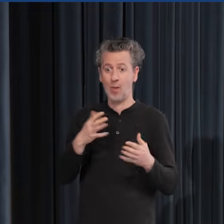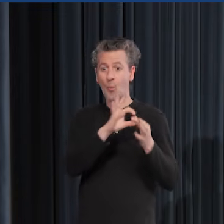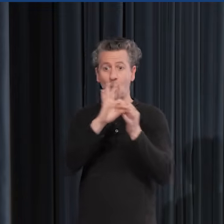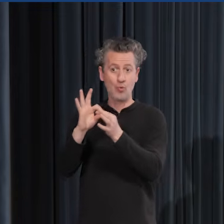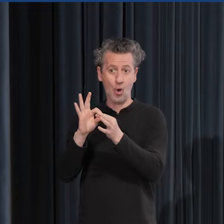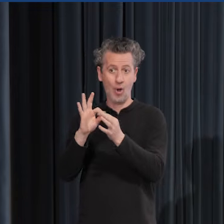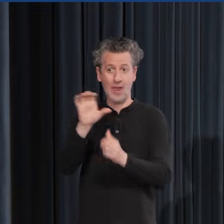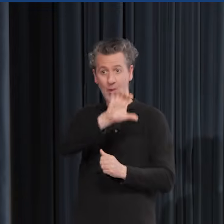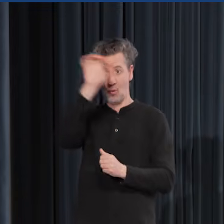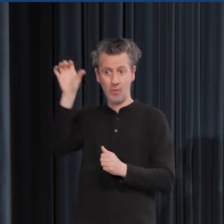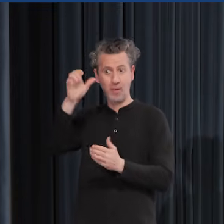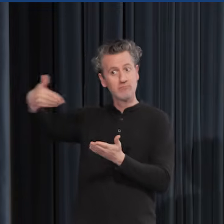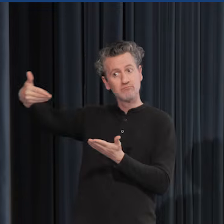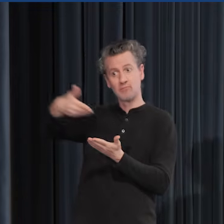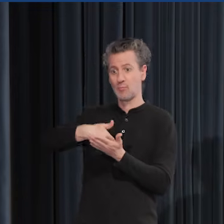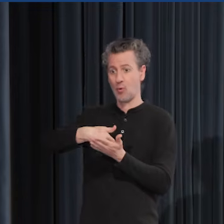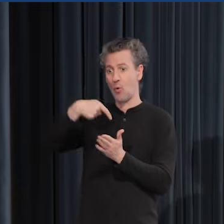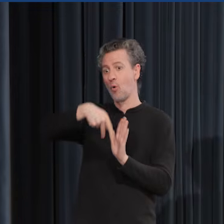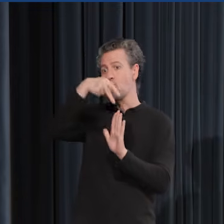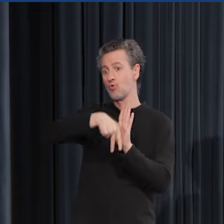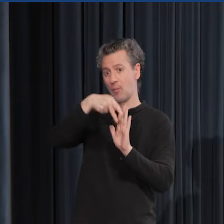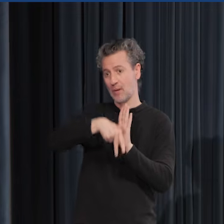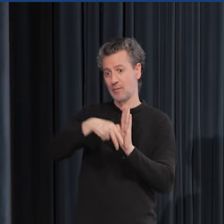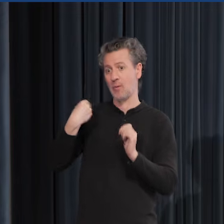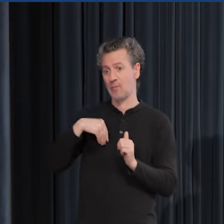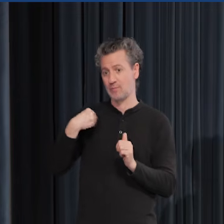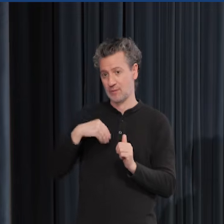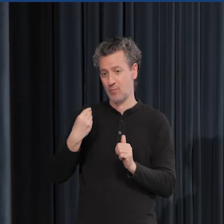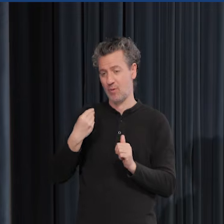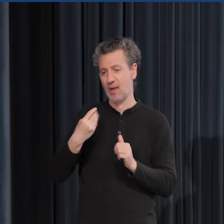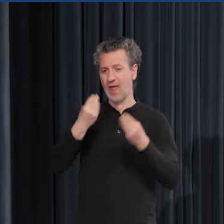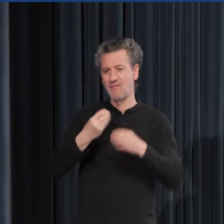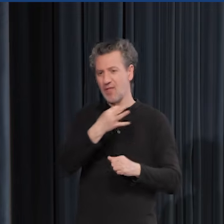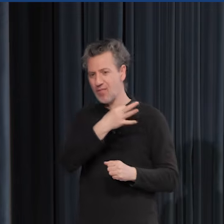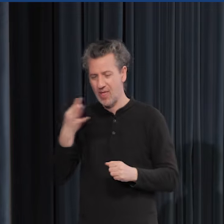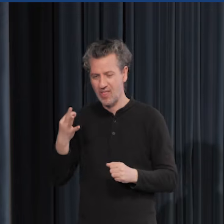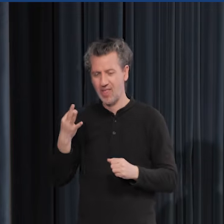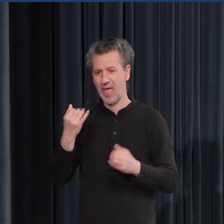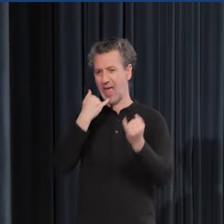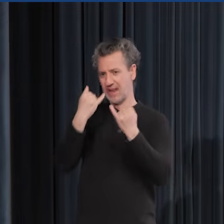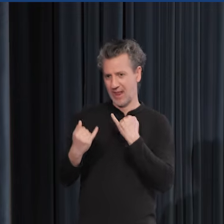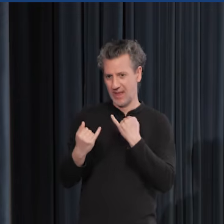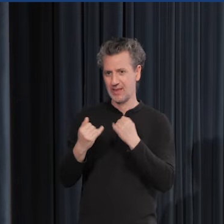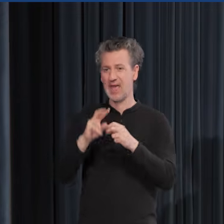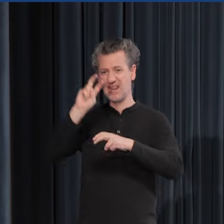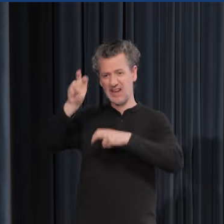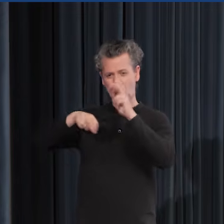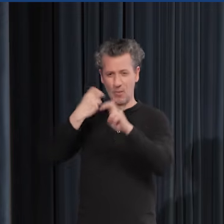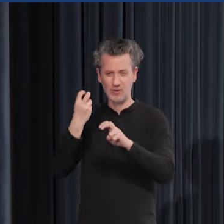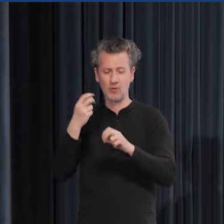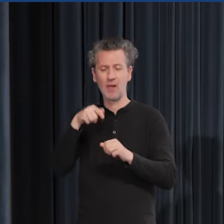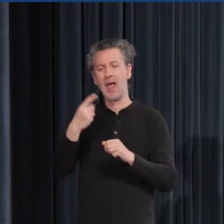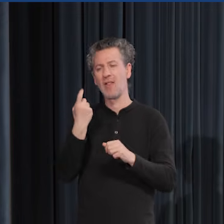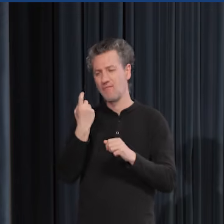Europea, mostrándolo con estas normativas de la Directiva de Eficiencia Energética, la Renovation Wave, que vamos a tener que cumplir unos estándares y unos